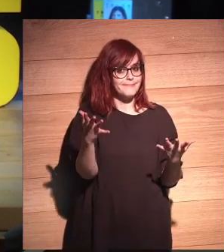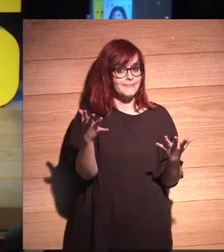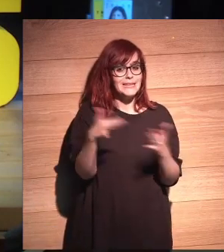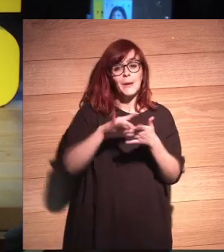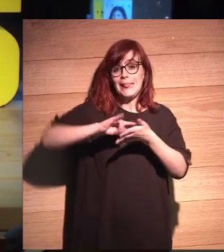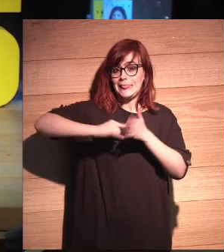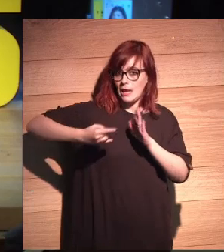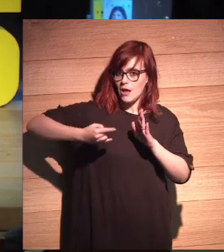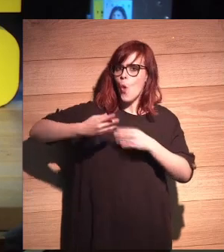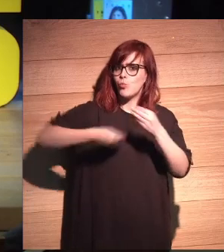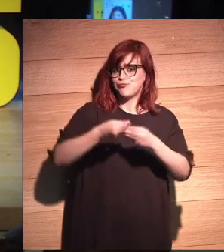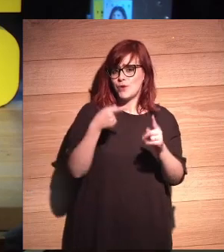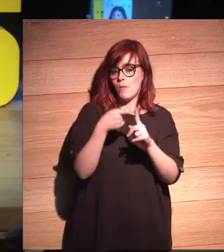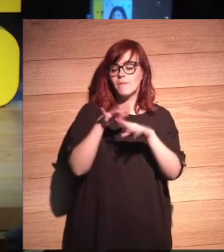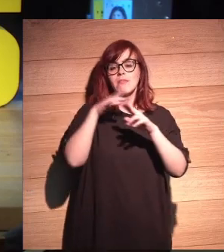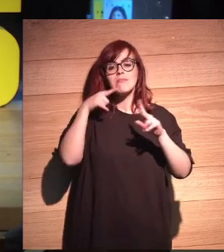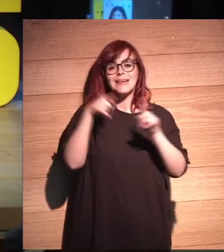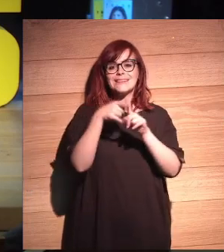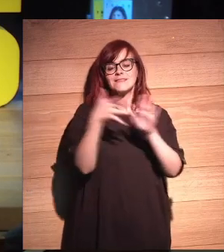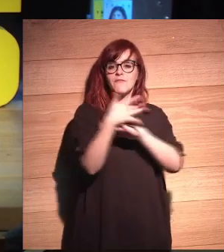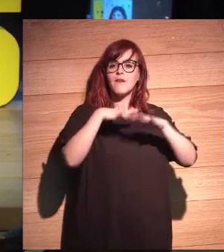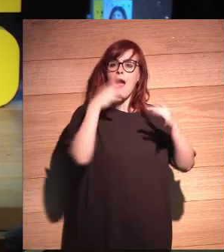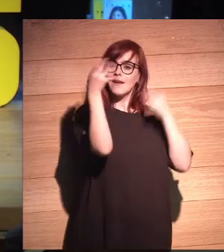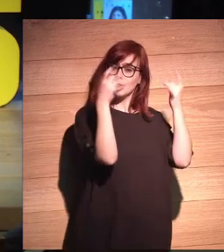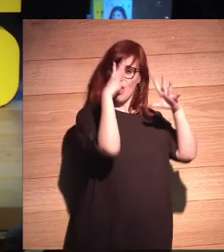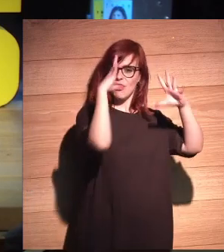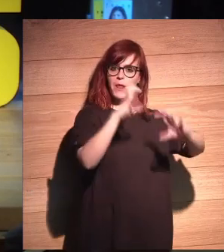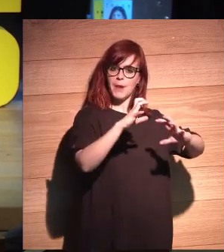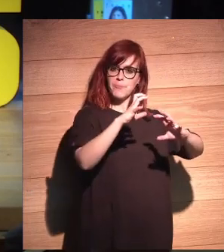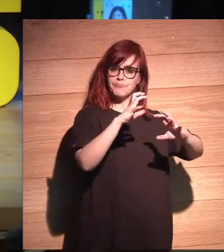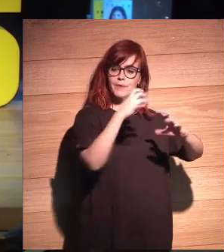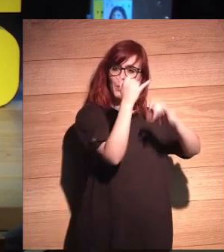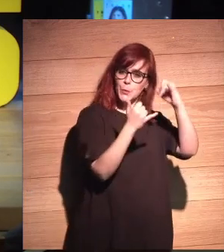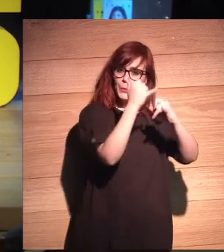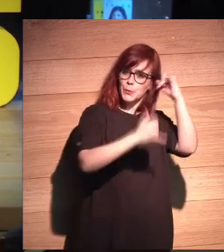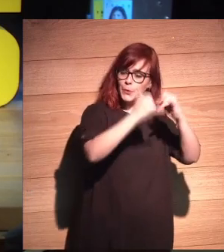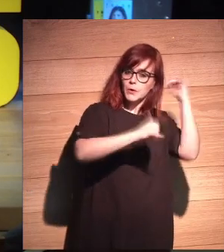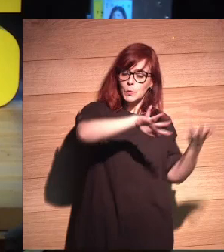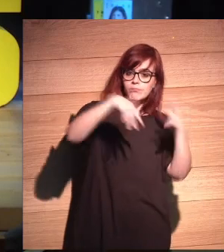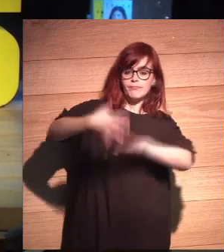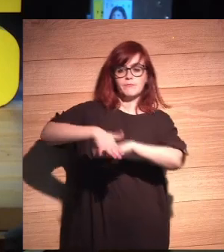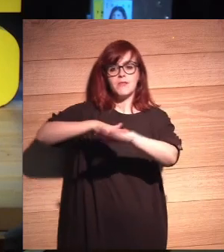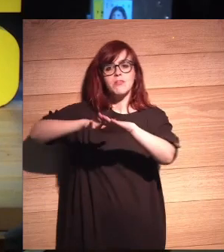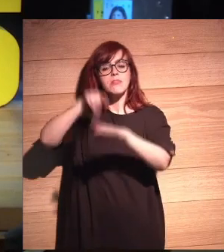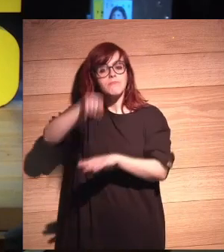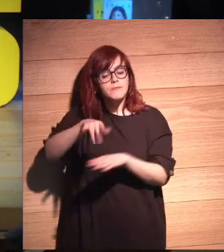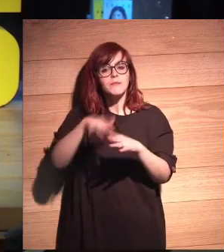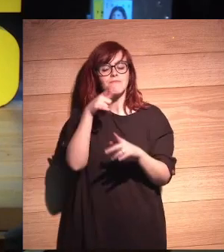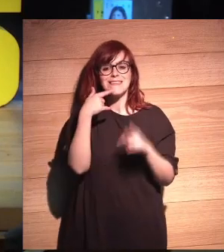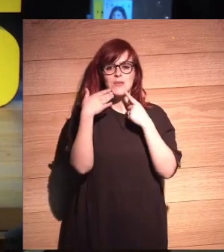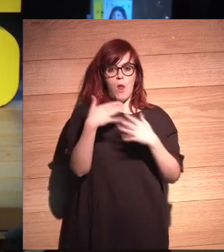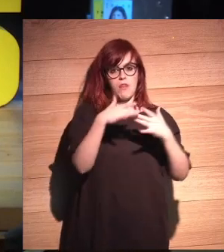son técnicas que se utilizan para leer la actividad cerebral que va a estar en la base del desarrollo de las